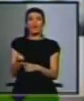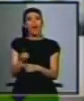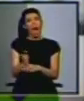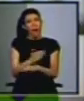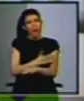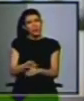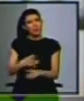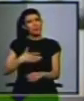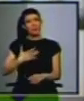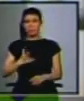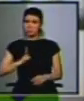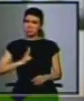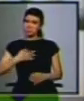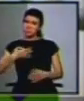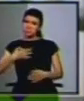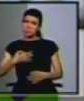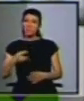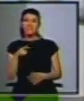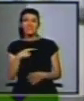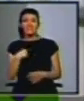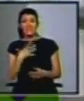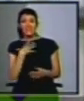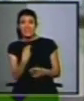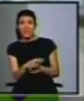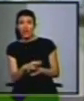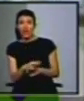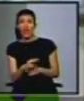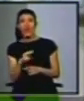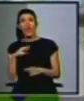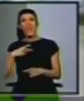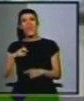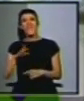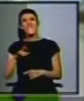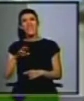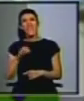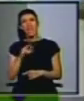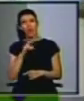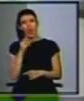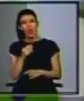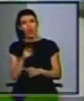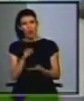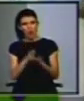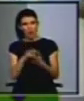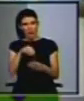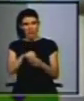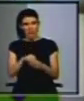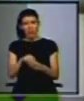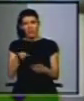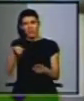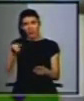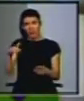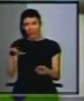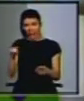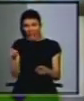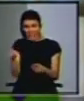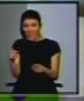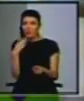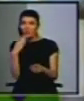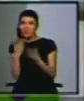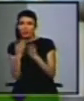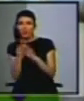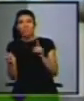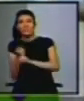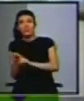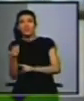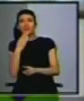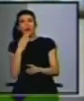Javier estudiaron ahí en el colegio hebreo. Javier estudió en el mismo colegio. La señora de Javier estudió en el mismo colegio.